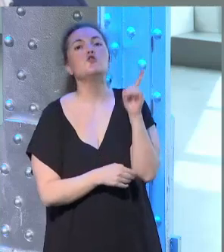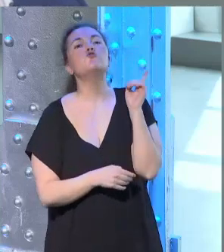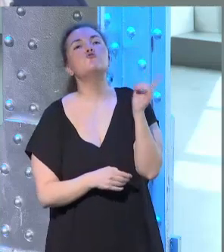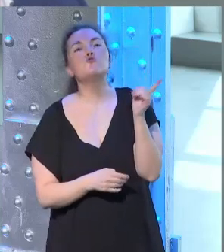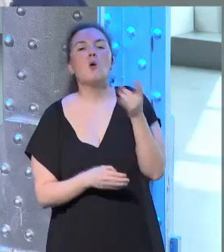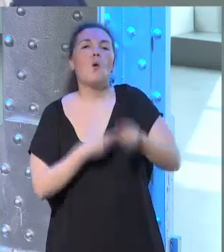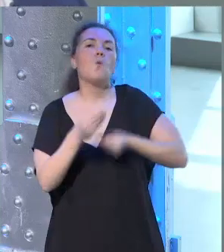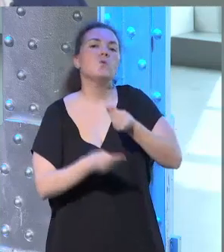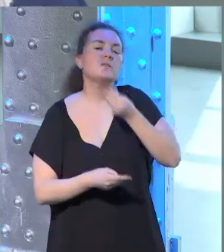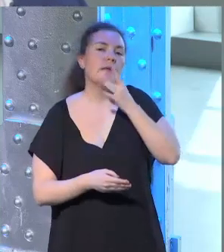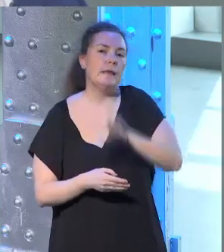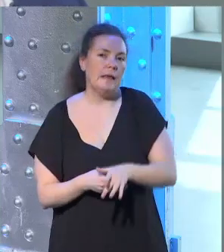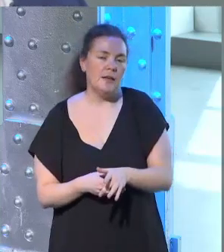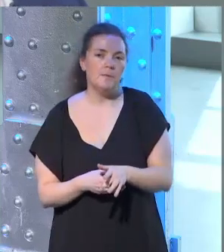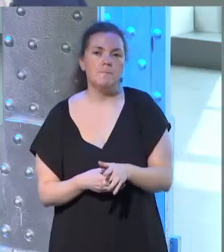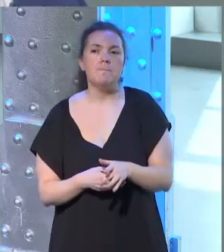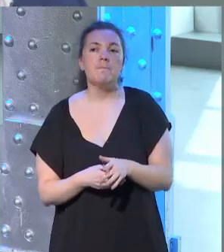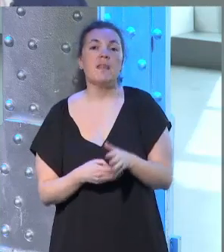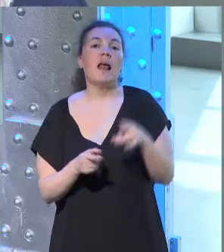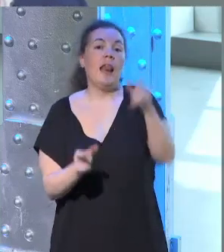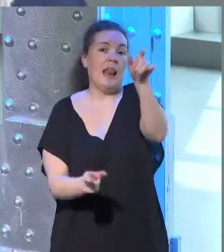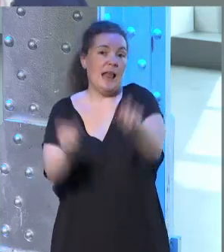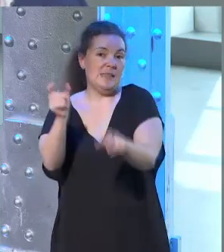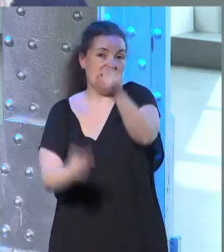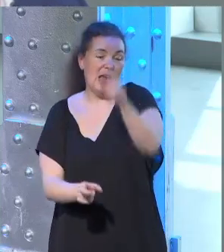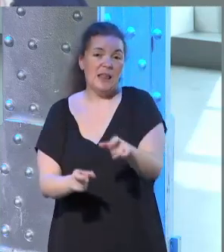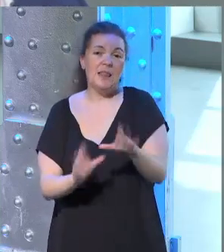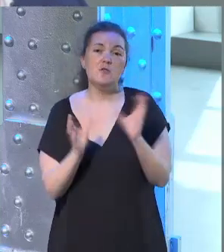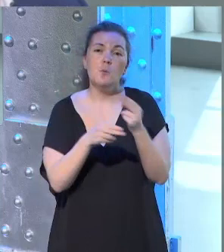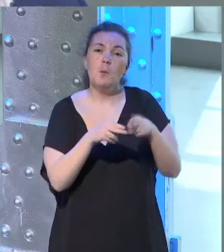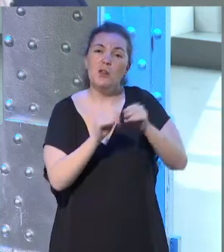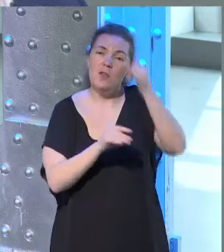están utilizando las gentes de la extrema derecha.